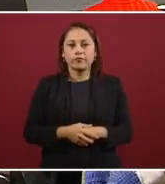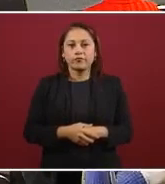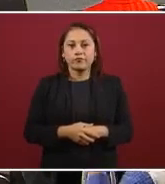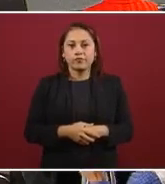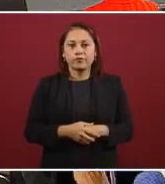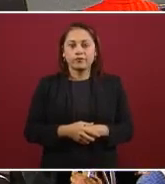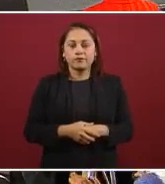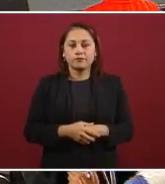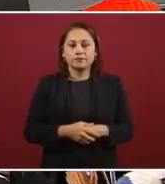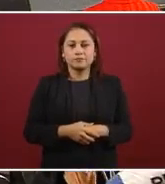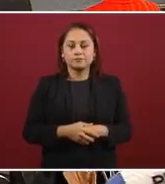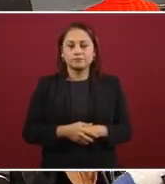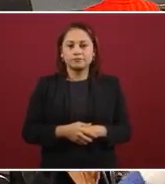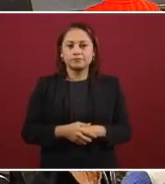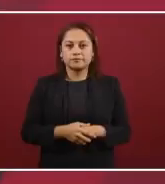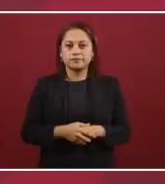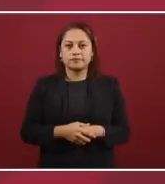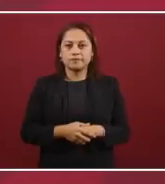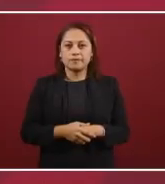para